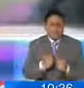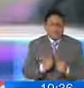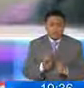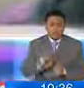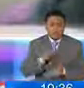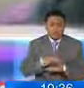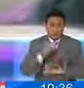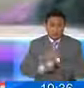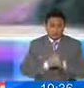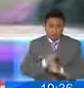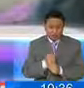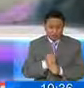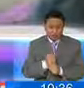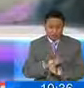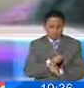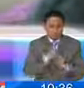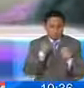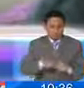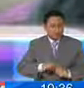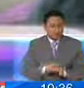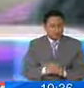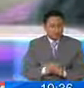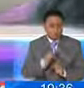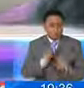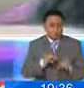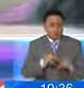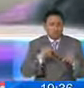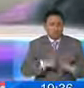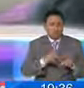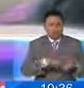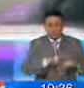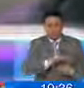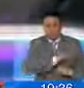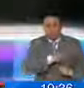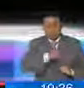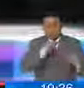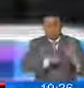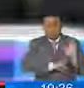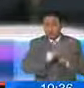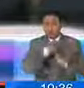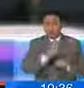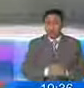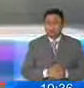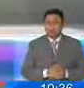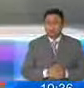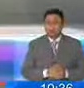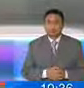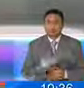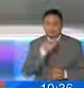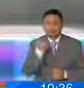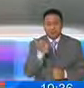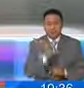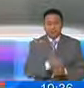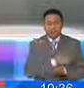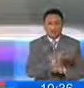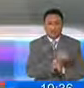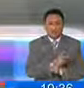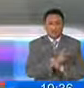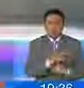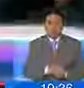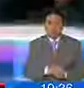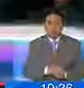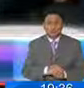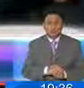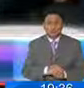pueda también reconocer que sí hay alternativas para poder salir adelante. Para ello lo mejor es la prevención y una alternativa para quienes